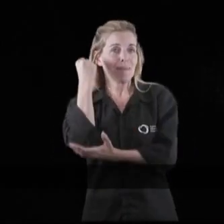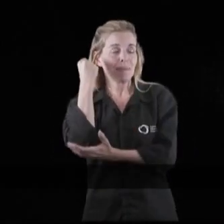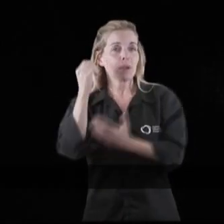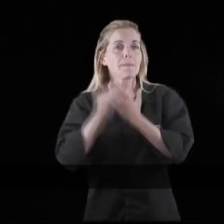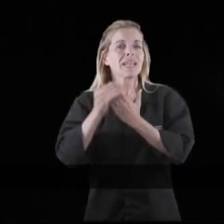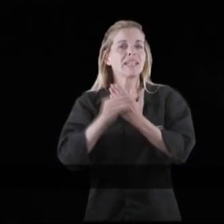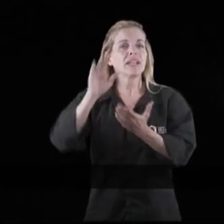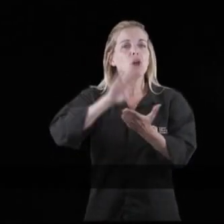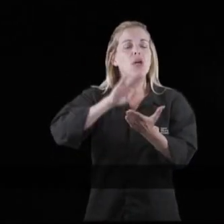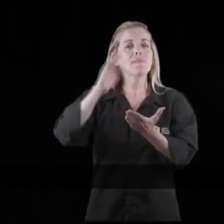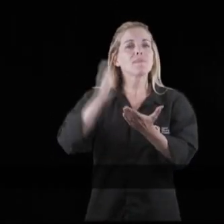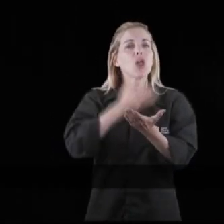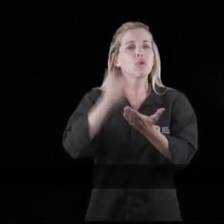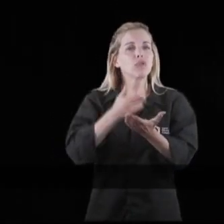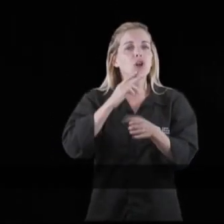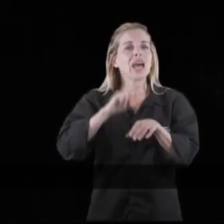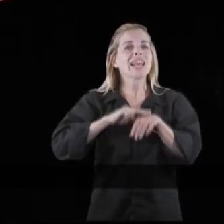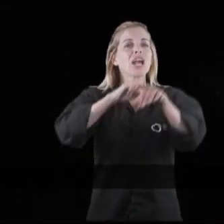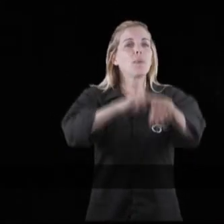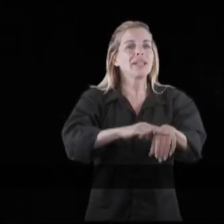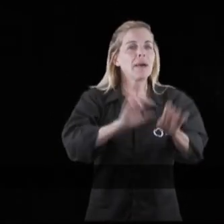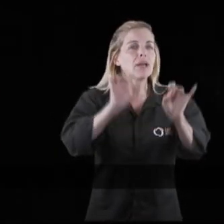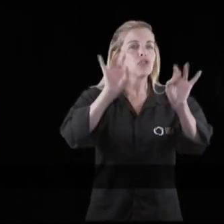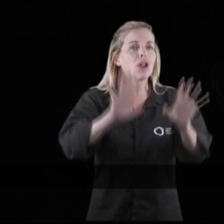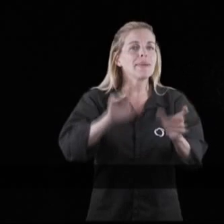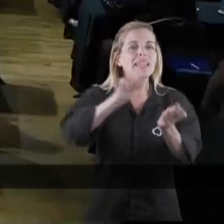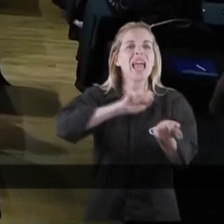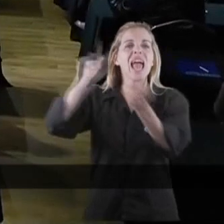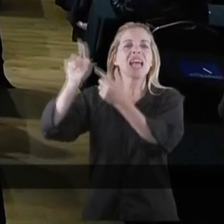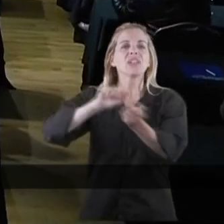que les recomendaba era que importen, no que produzcan.